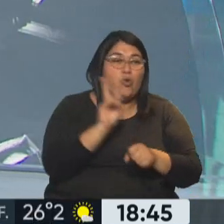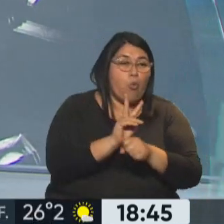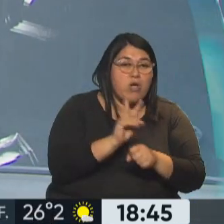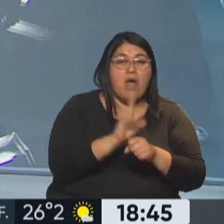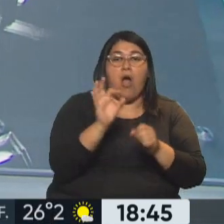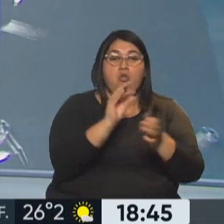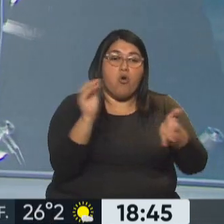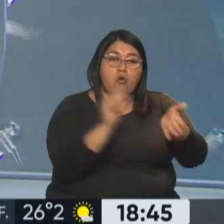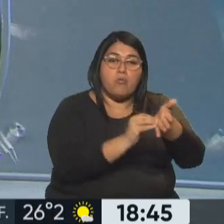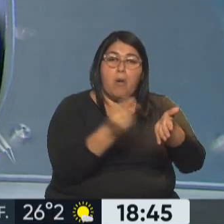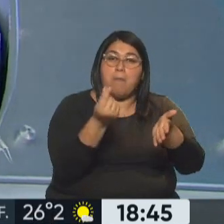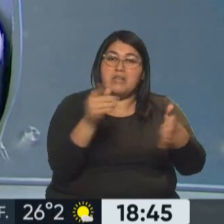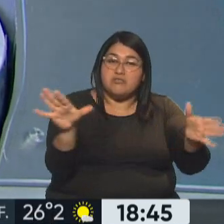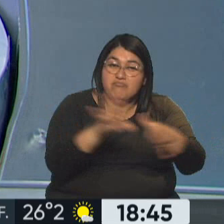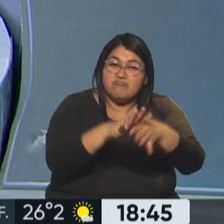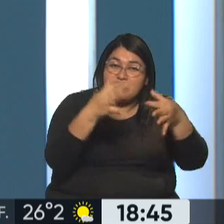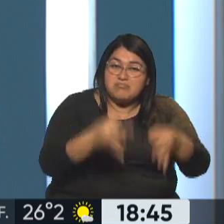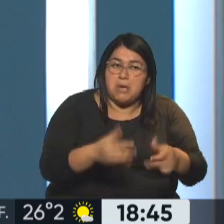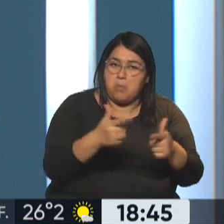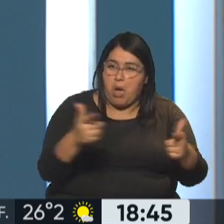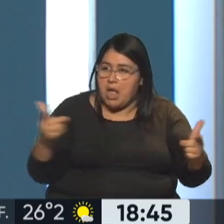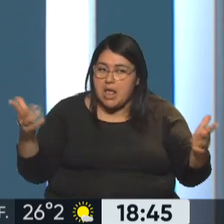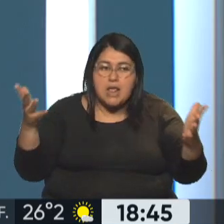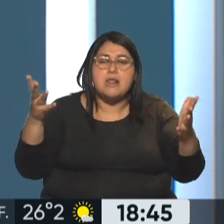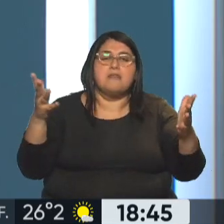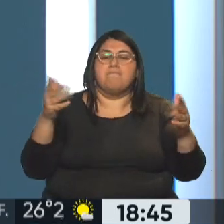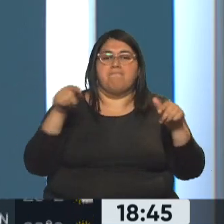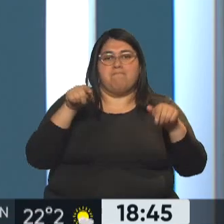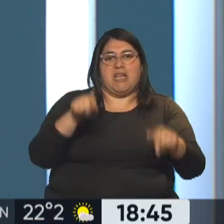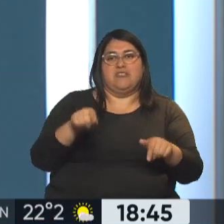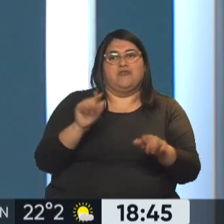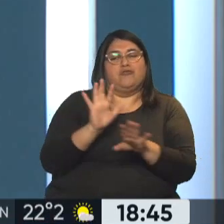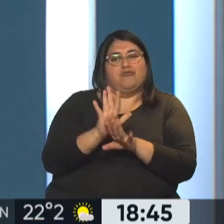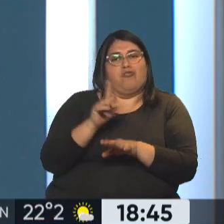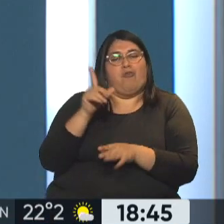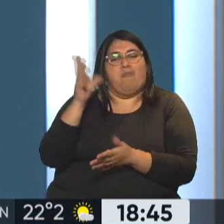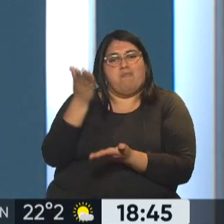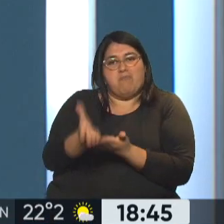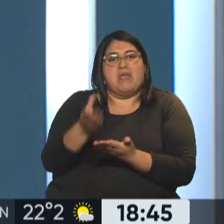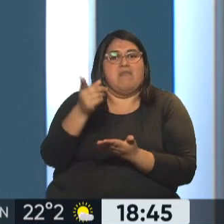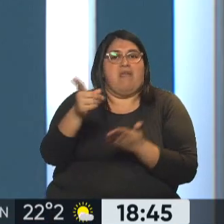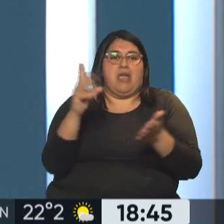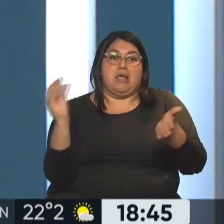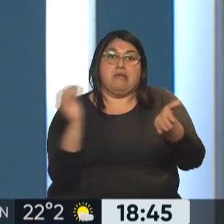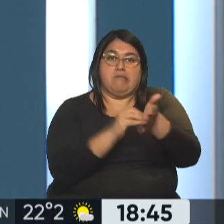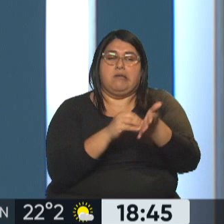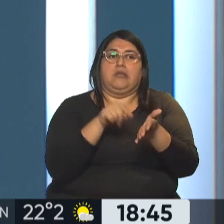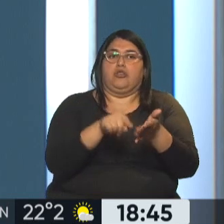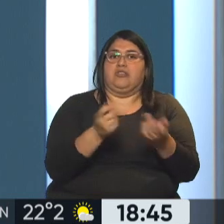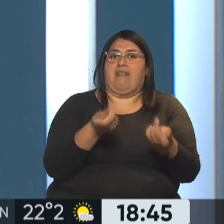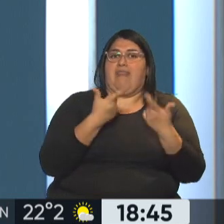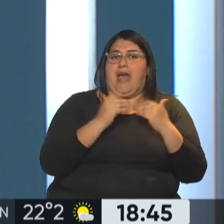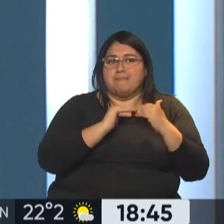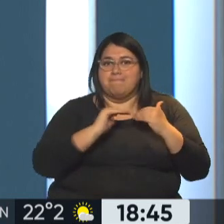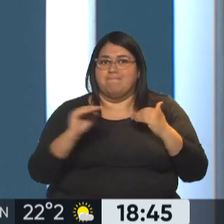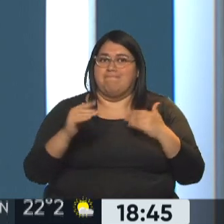etiquetado de la forma en que tenía que estar etiquetado. Entonces, un poco esto te garantiza ¿sí?, la estabilidad en la góndola.